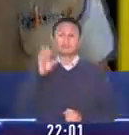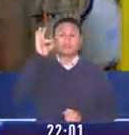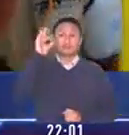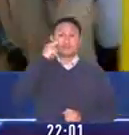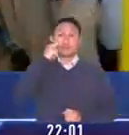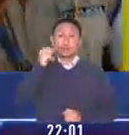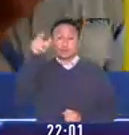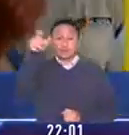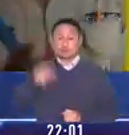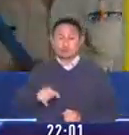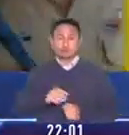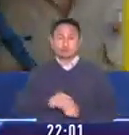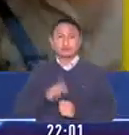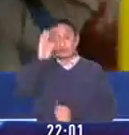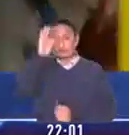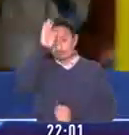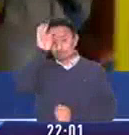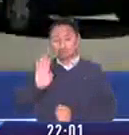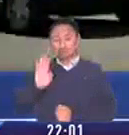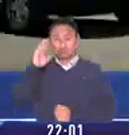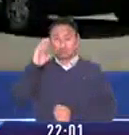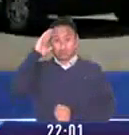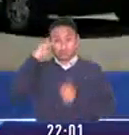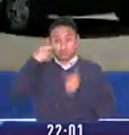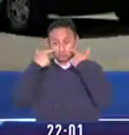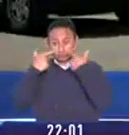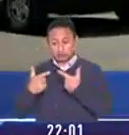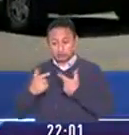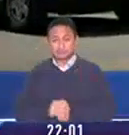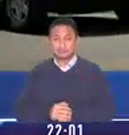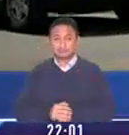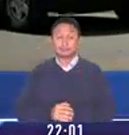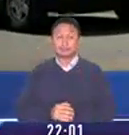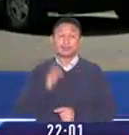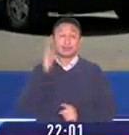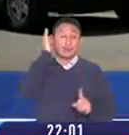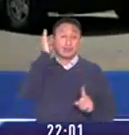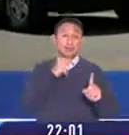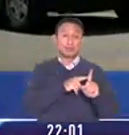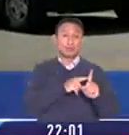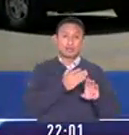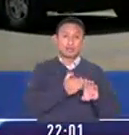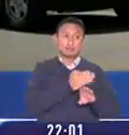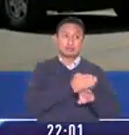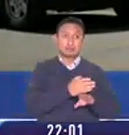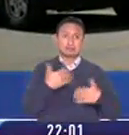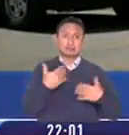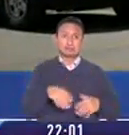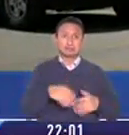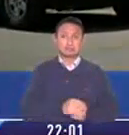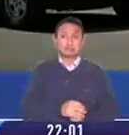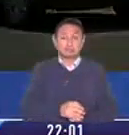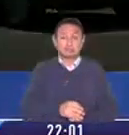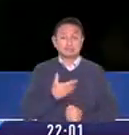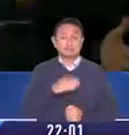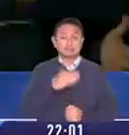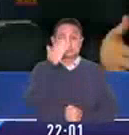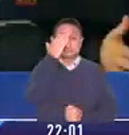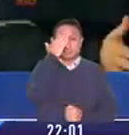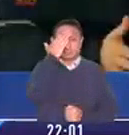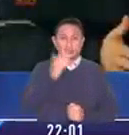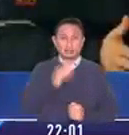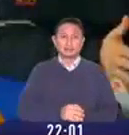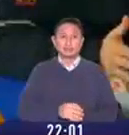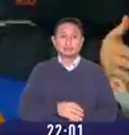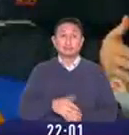está en una casa de salud con resguardo policial. La joven temía por su vida. Quizá algo le anunciaba. Que la